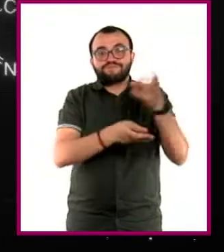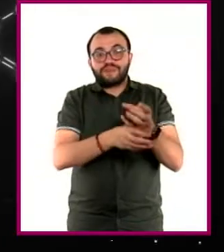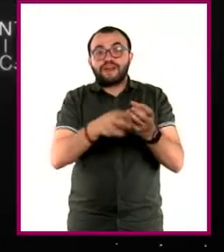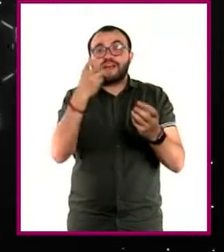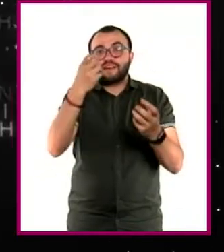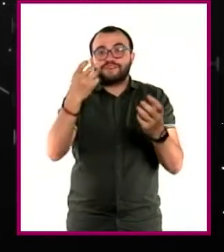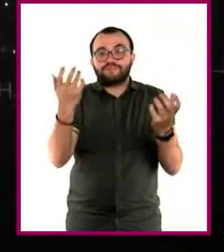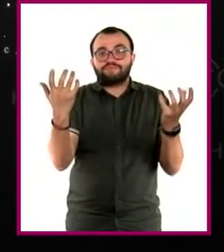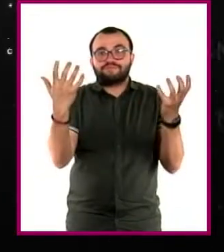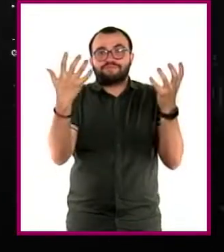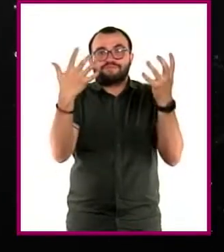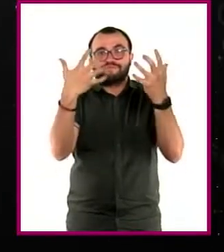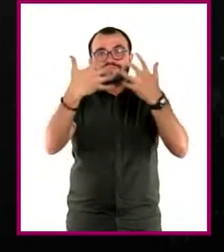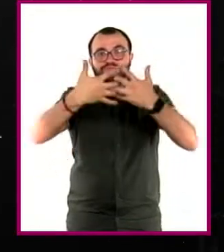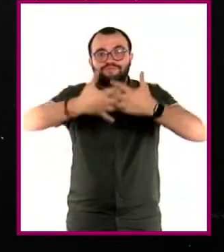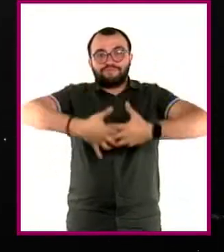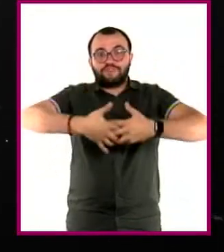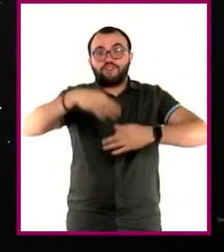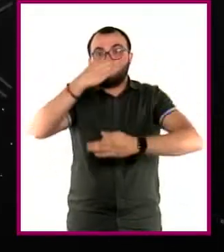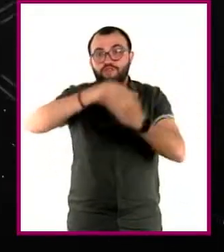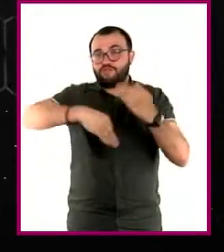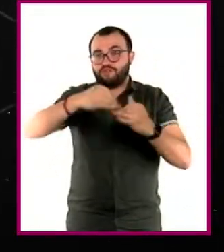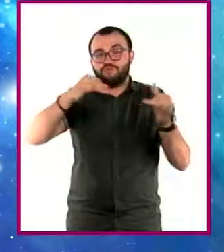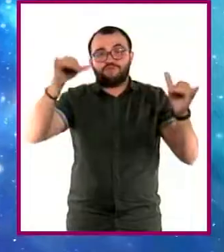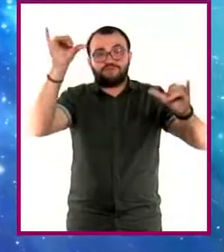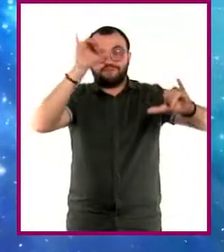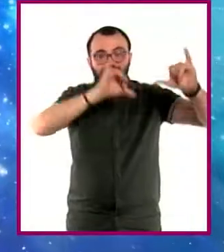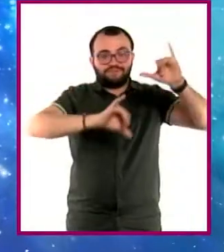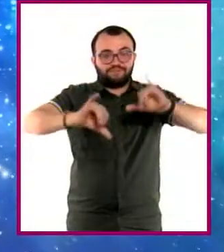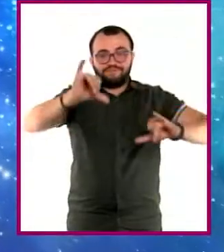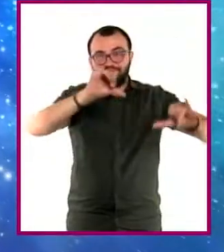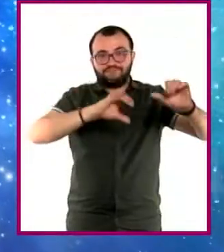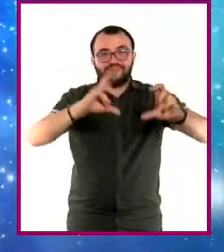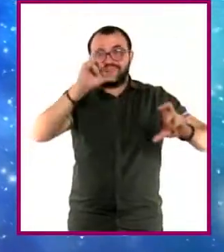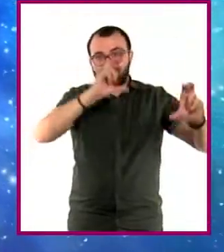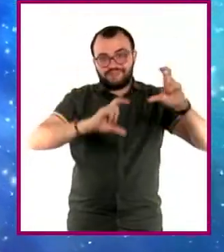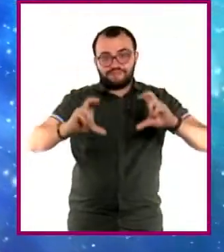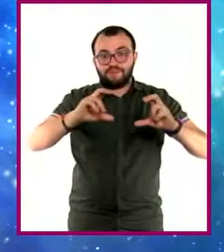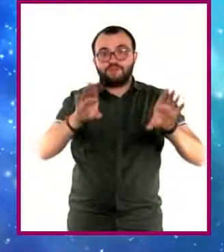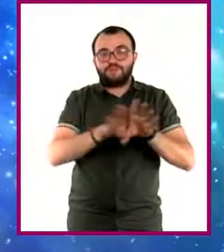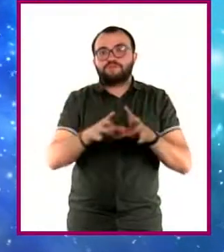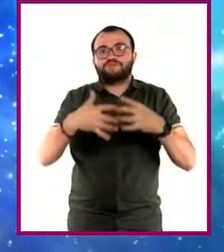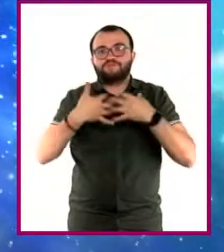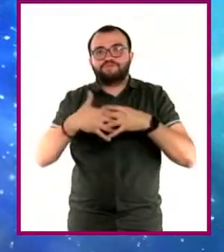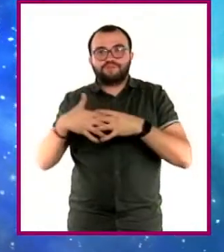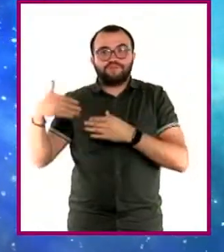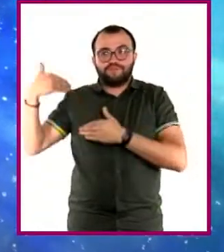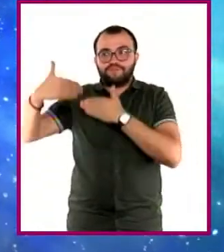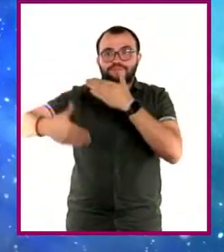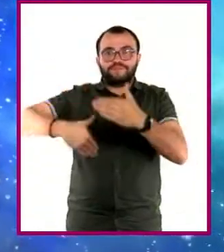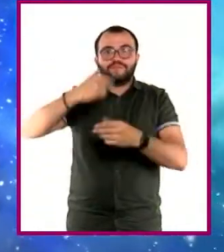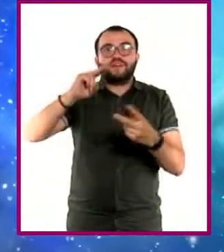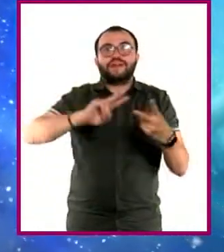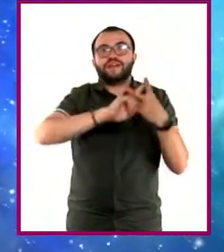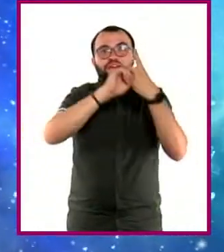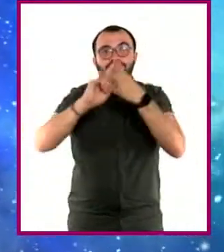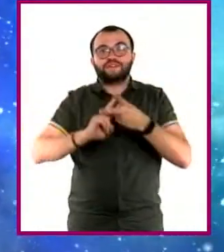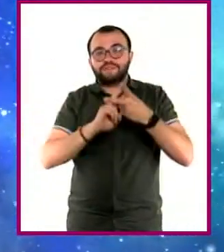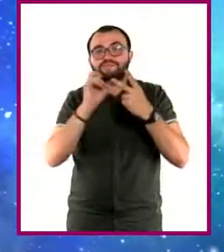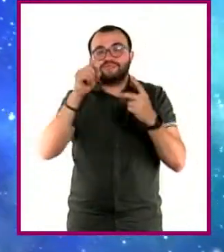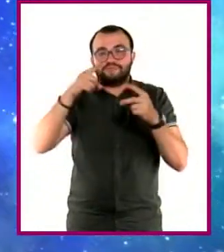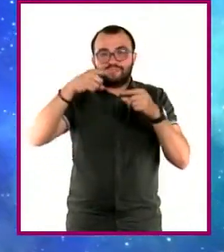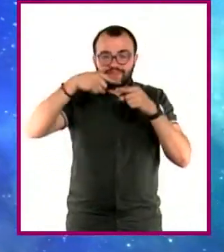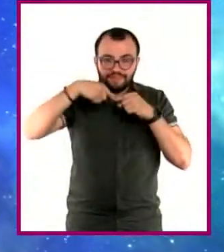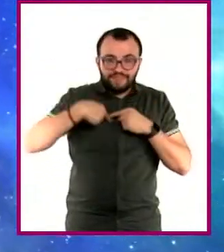todos los núcleos de los elementos químicos se han originado en procesos relacionados con la evolución de las estrellas a partir